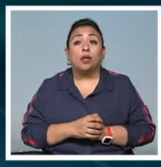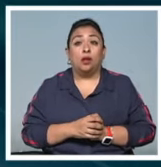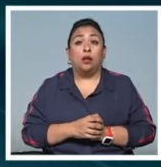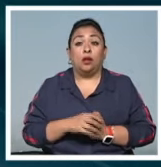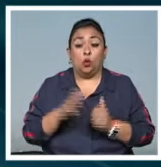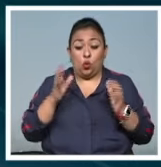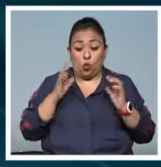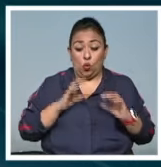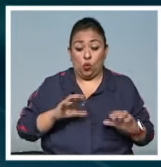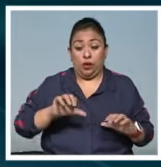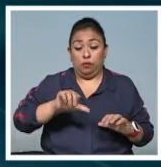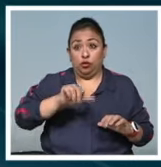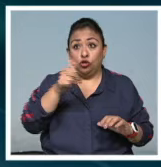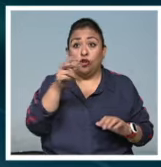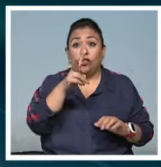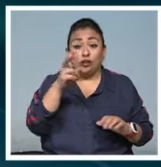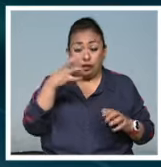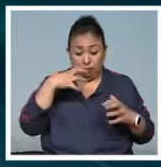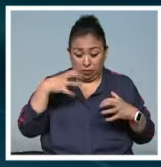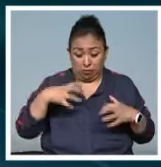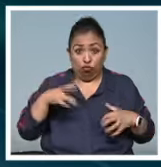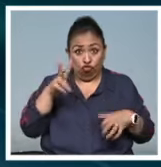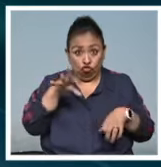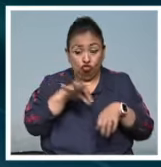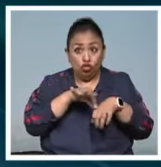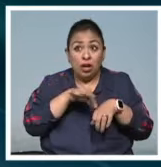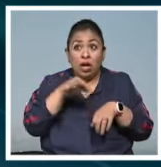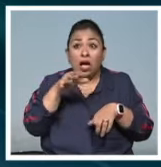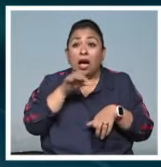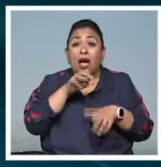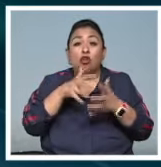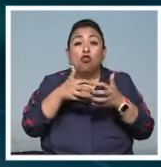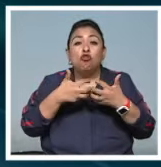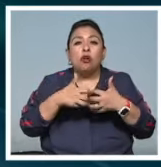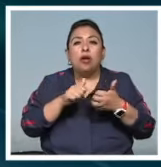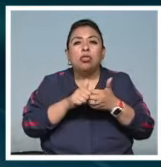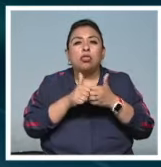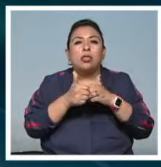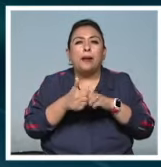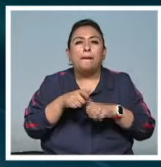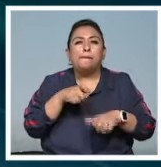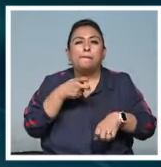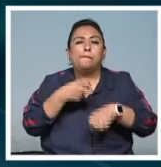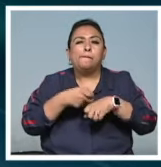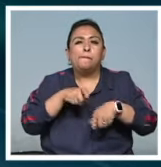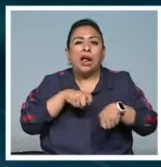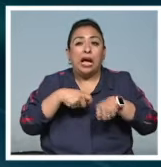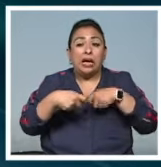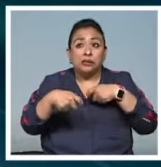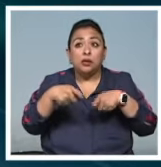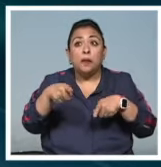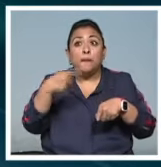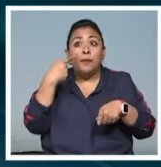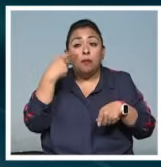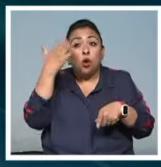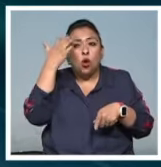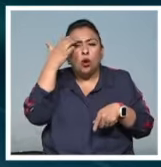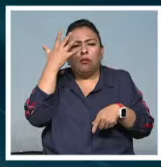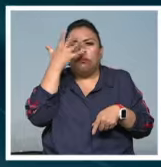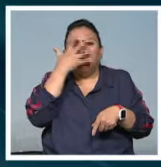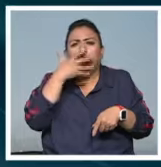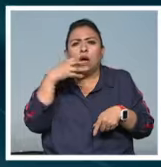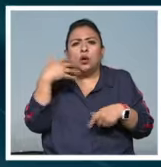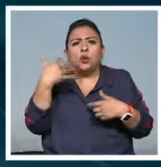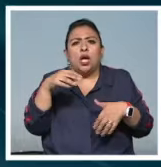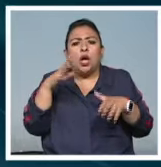11 cuerpos y 200 órganos reales sometidos al proceso de plastinación nos permiten conocer las maravillas del cuerpo